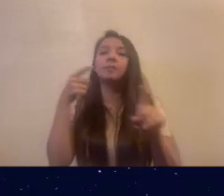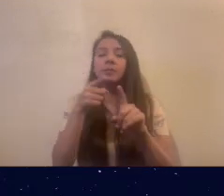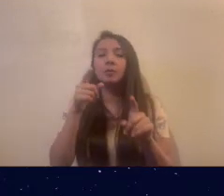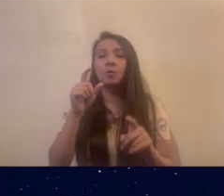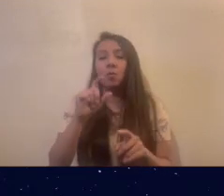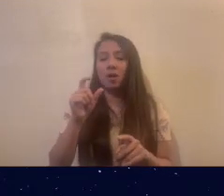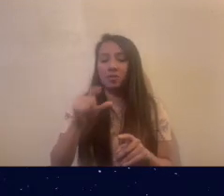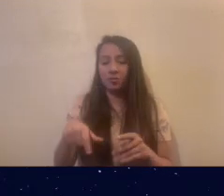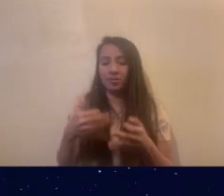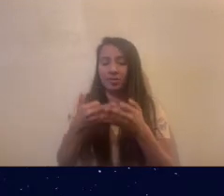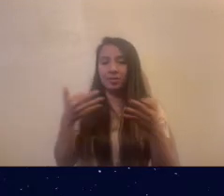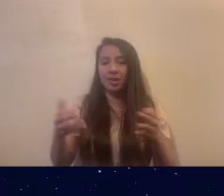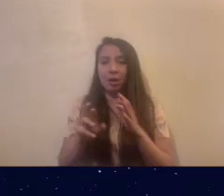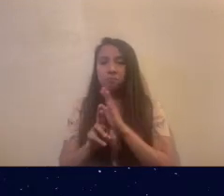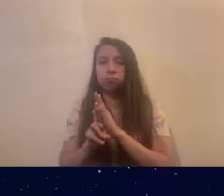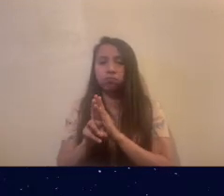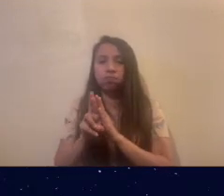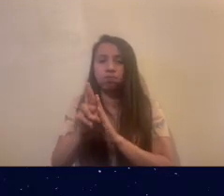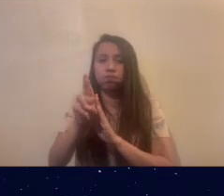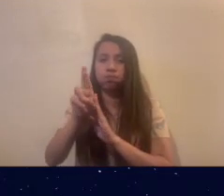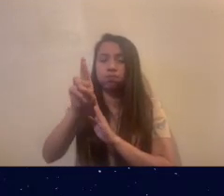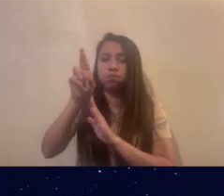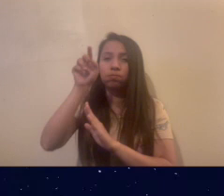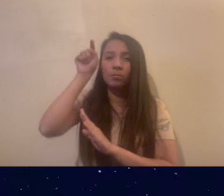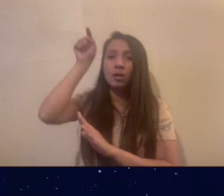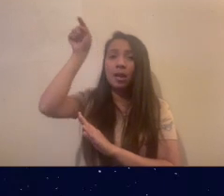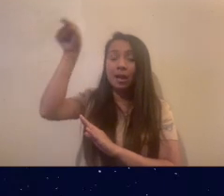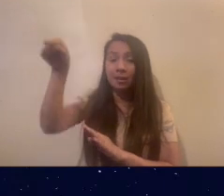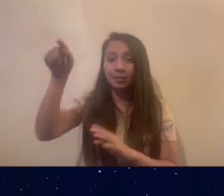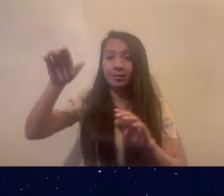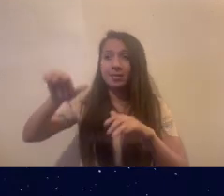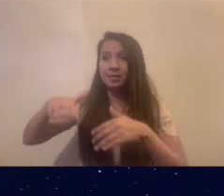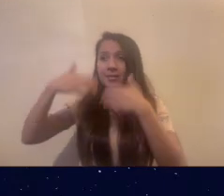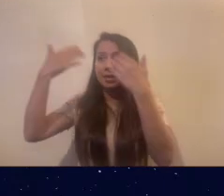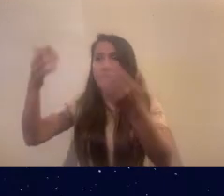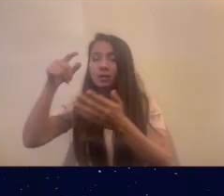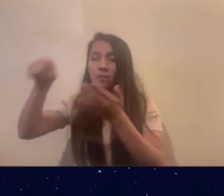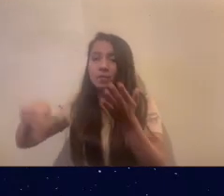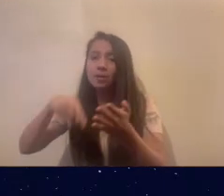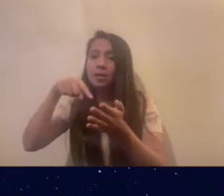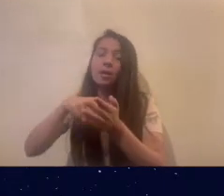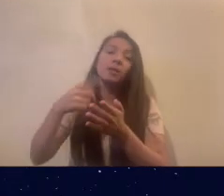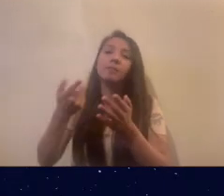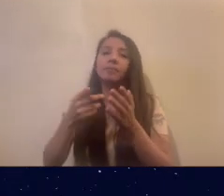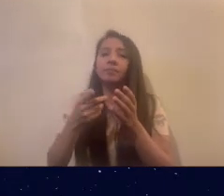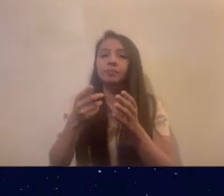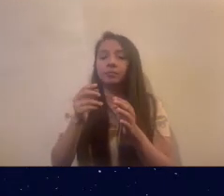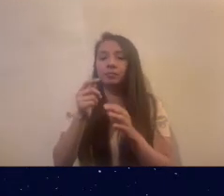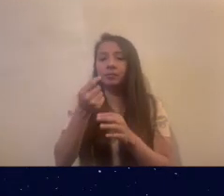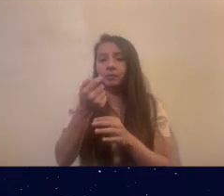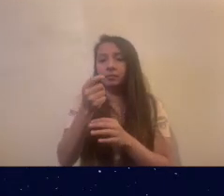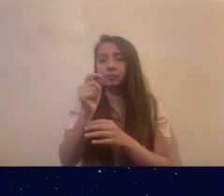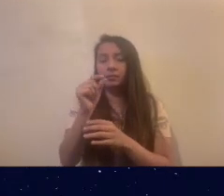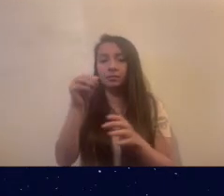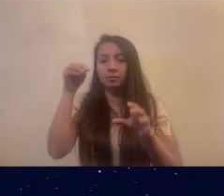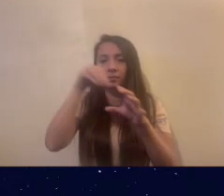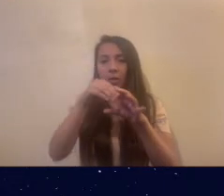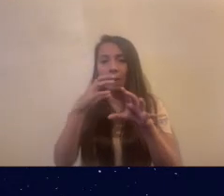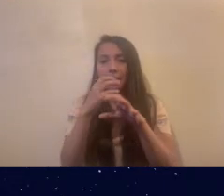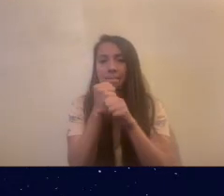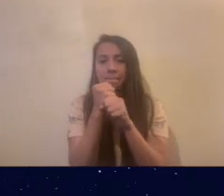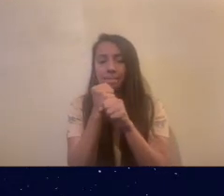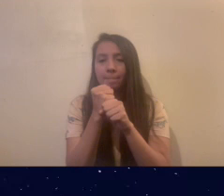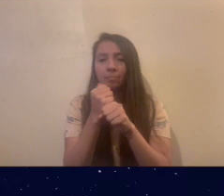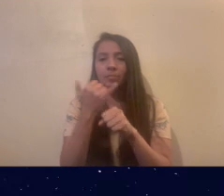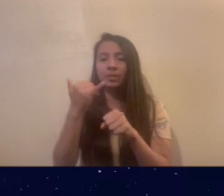durante el traslado desde la Tierra hasta el lugar donde, antes de llegar al hábitat, las semillas van a estar expuestas a vacío y